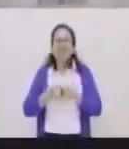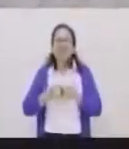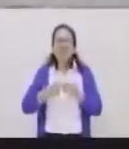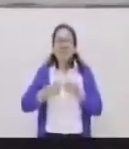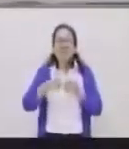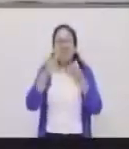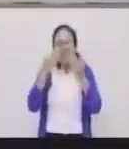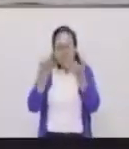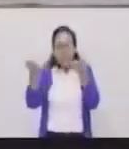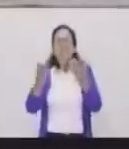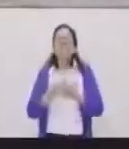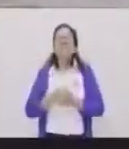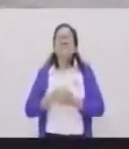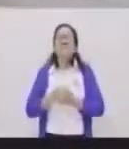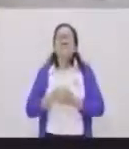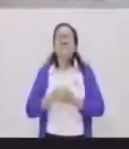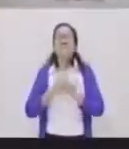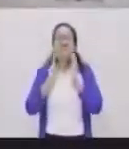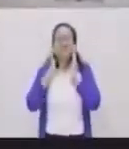pedazos de papel.